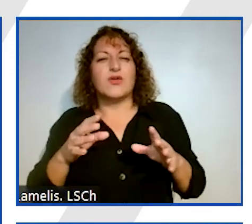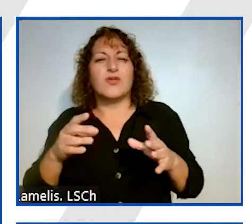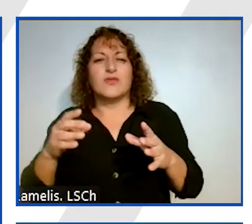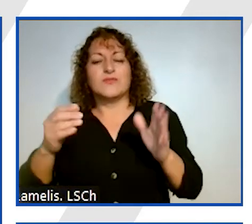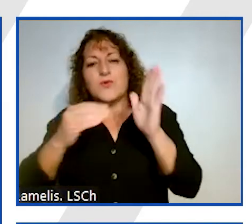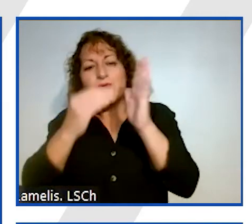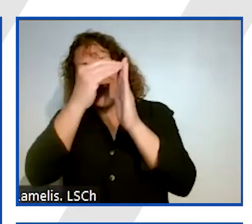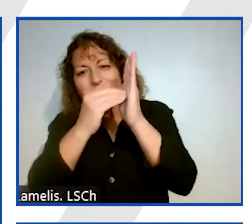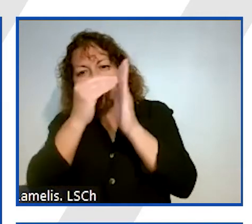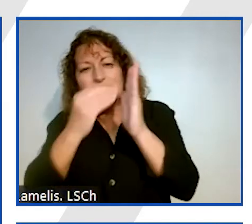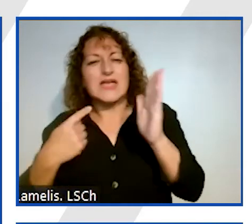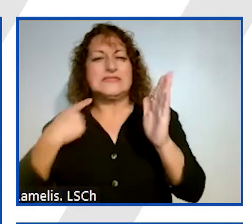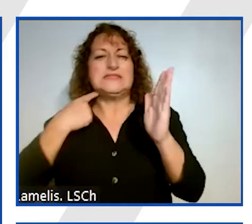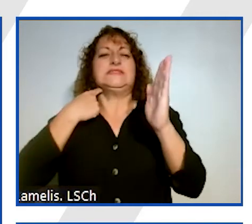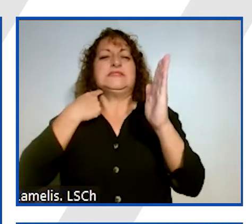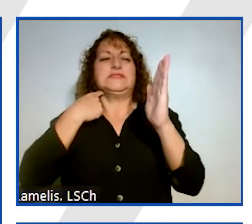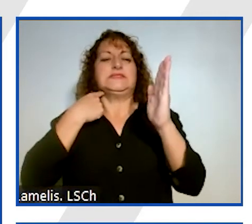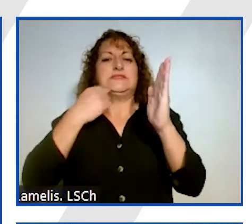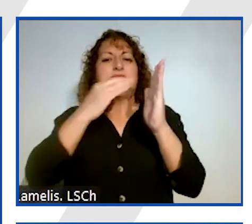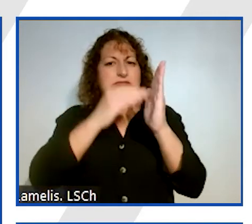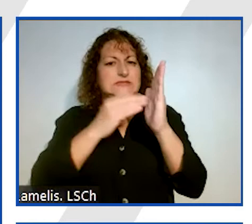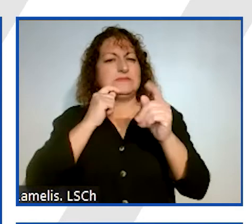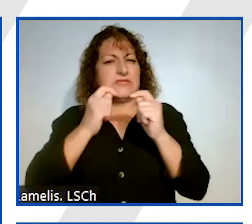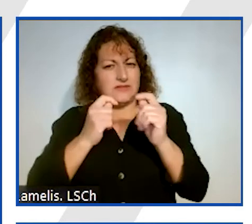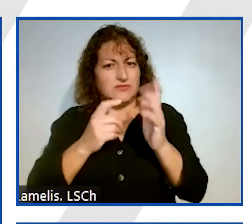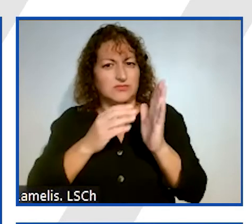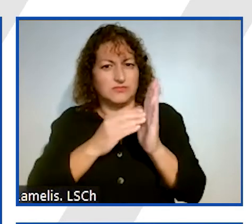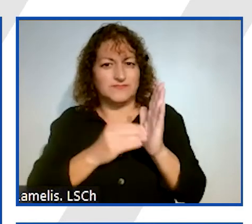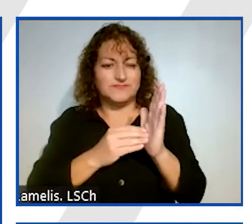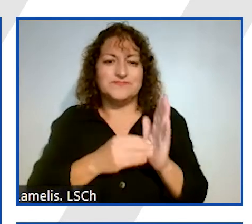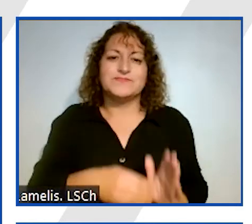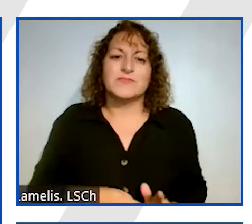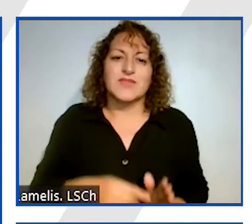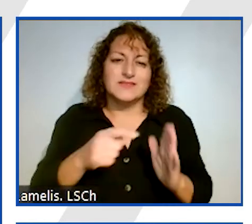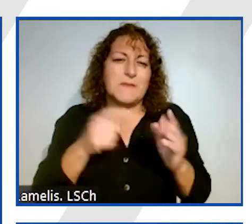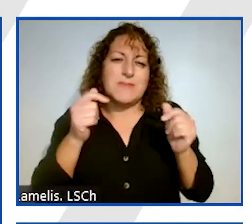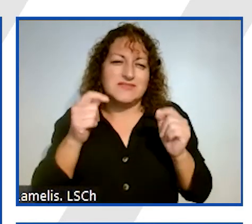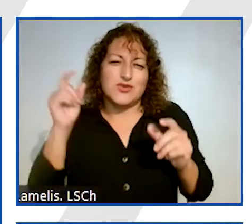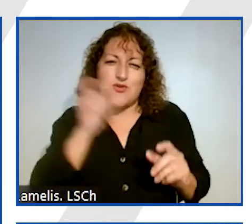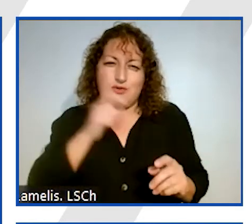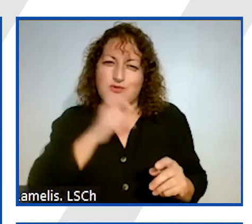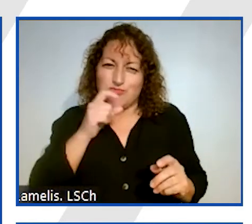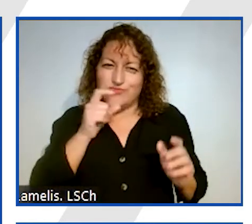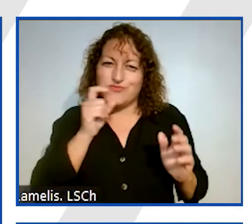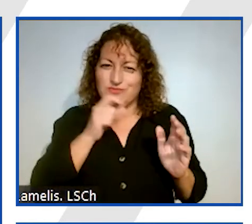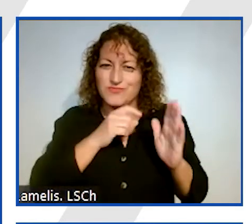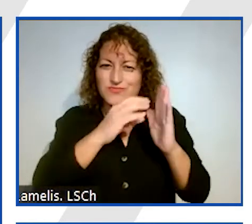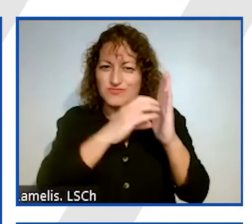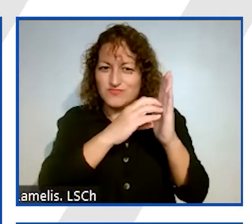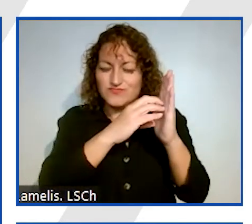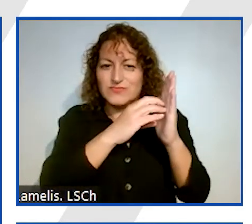amenaza son las que genera la lista roja de especies amenazadas. Y este es